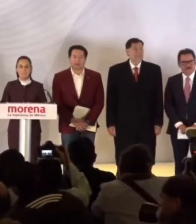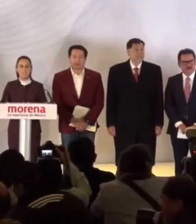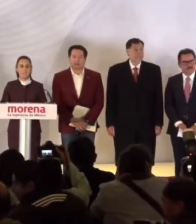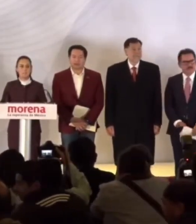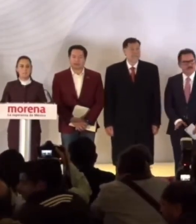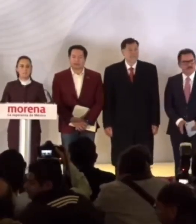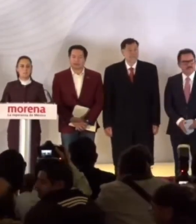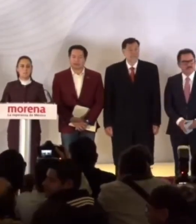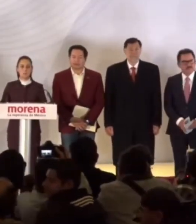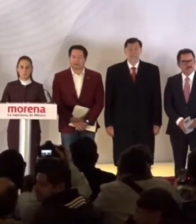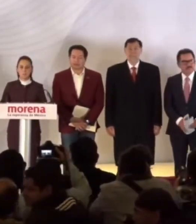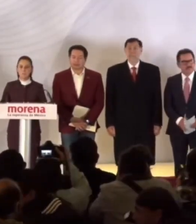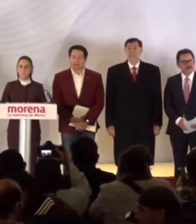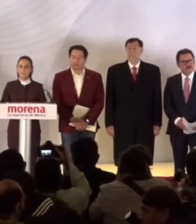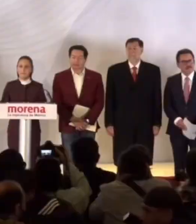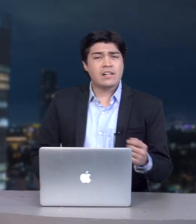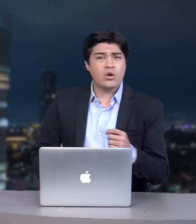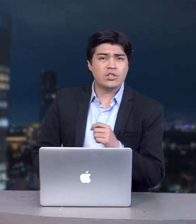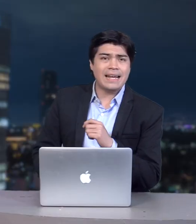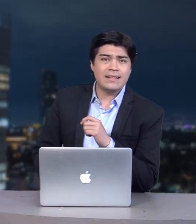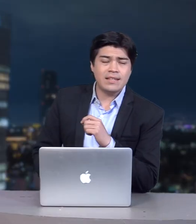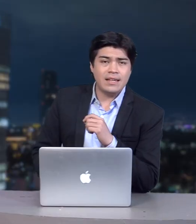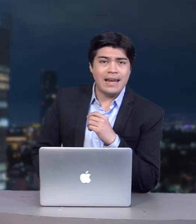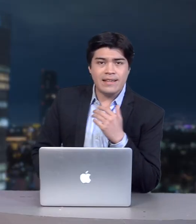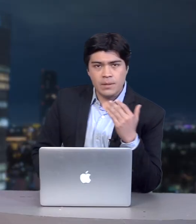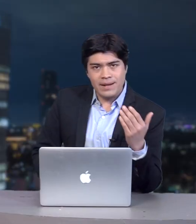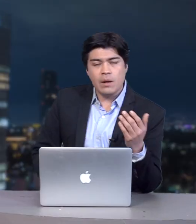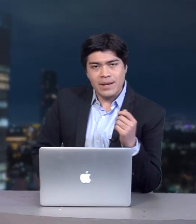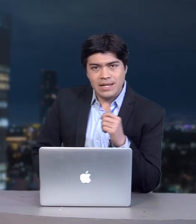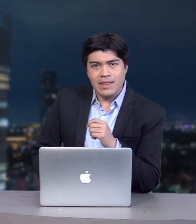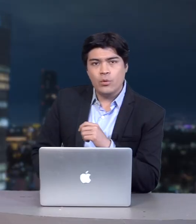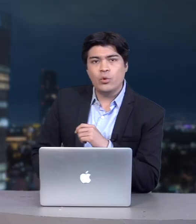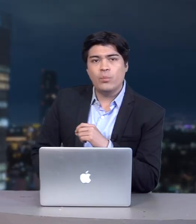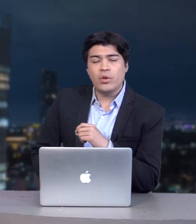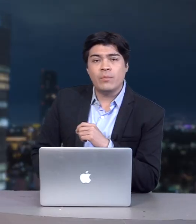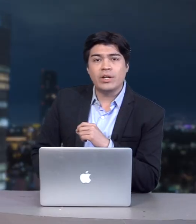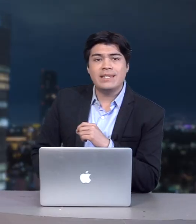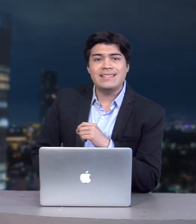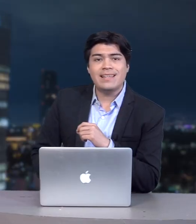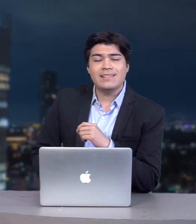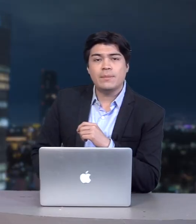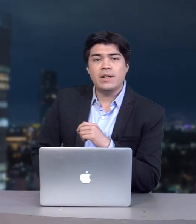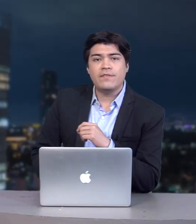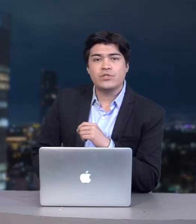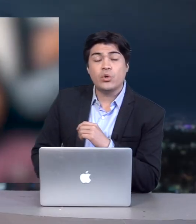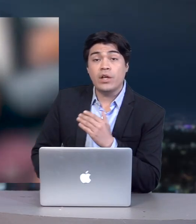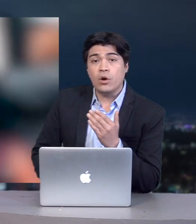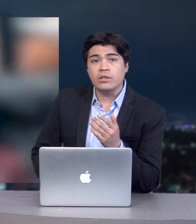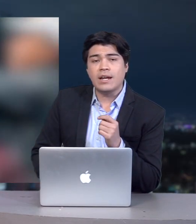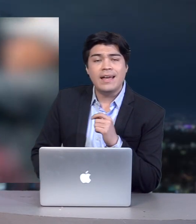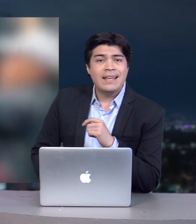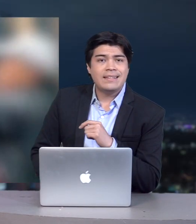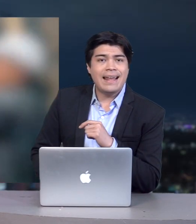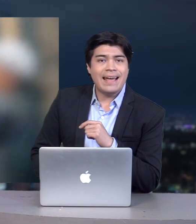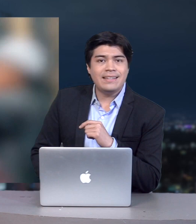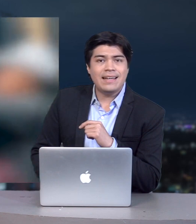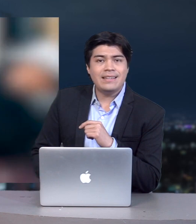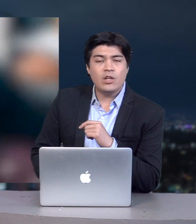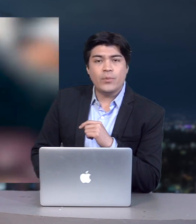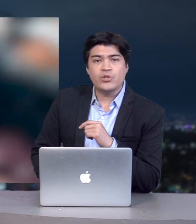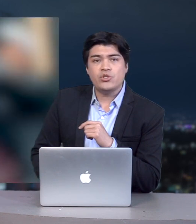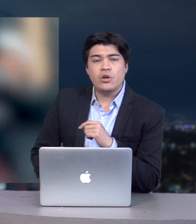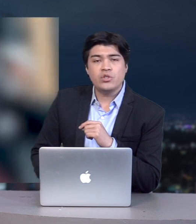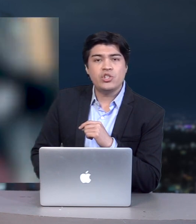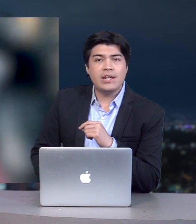república Andrés Manuel López Obrador recordarán que la semana pasada un grupo de morenistas se manifestó en contra de la